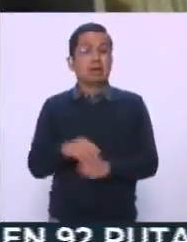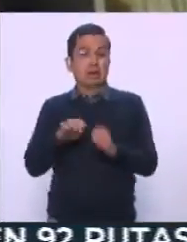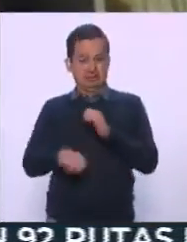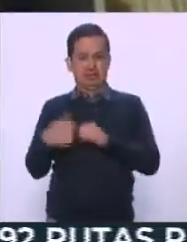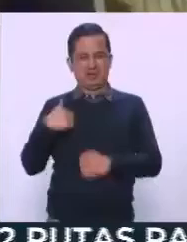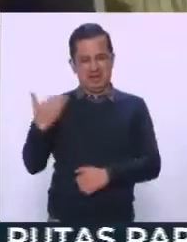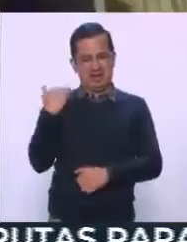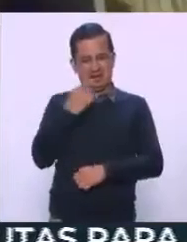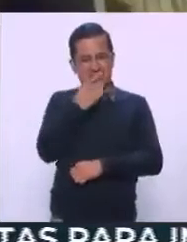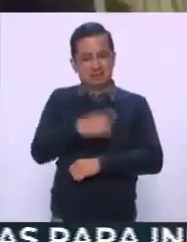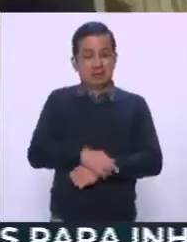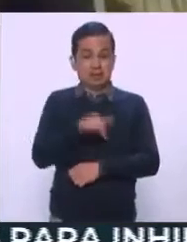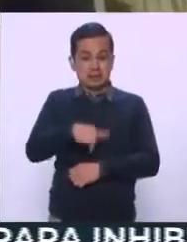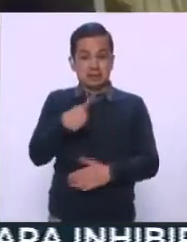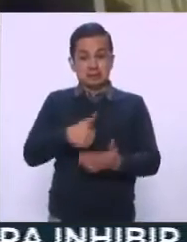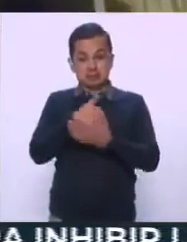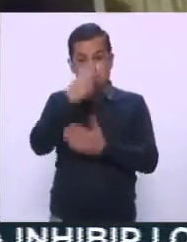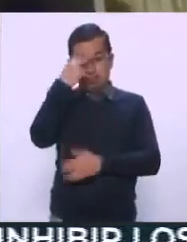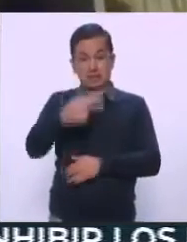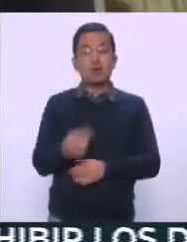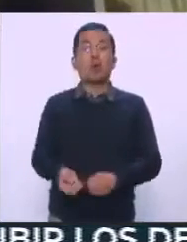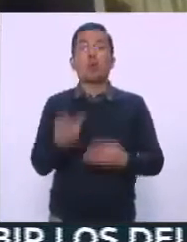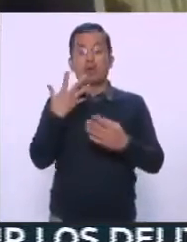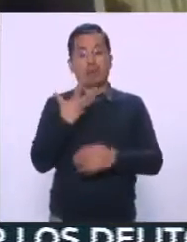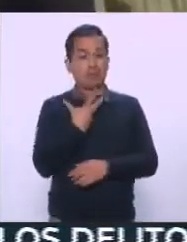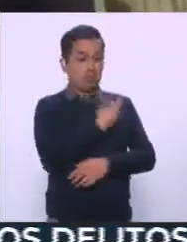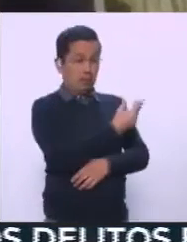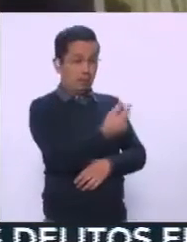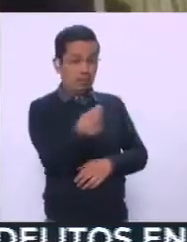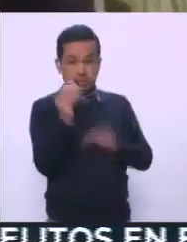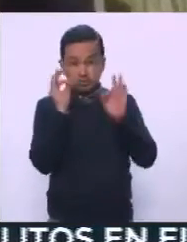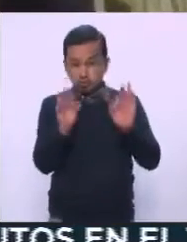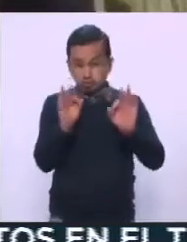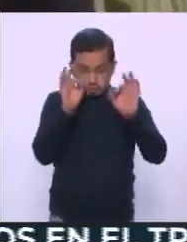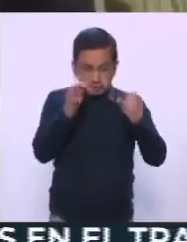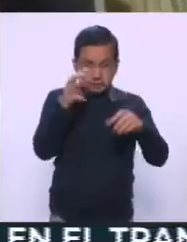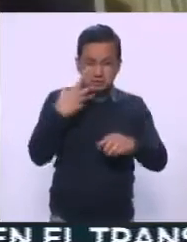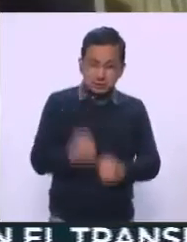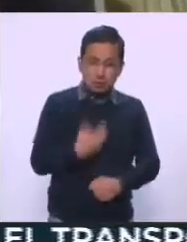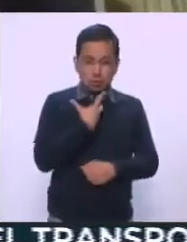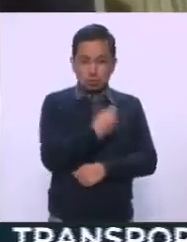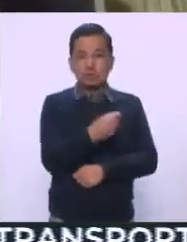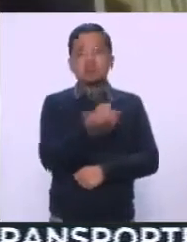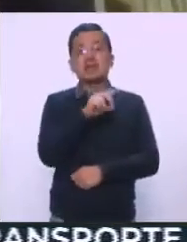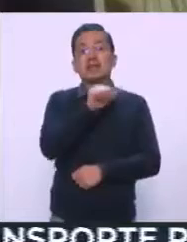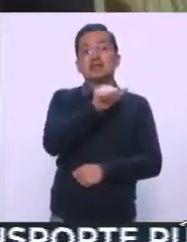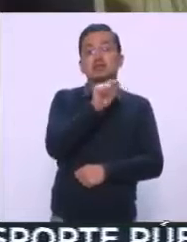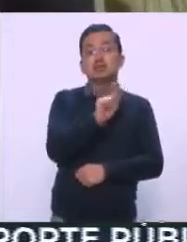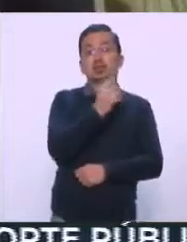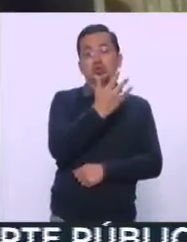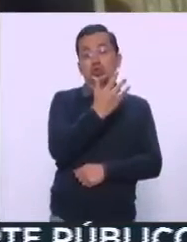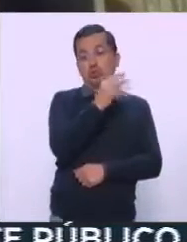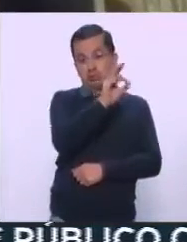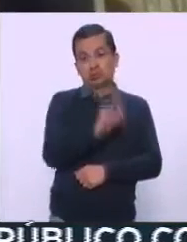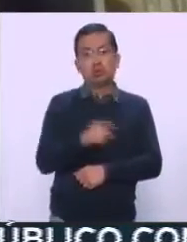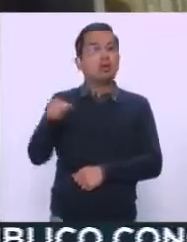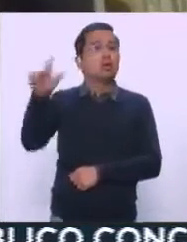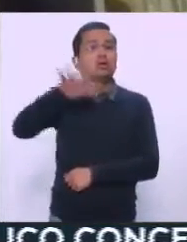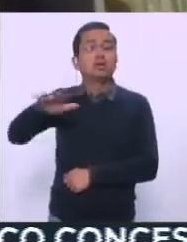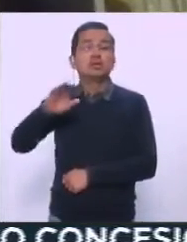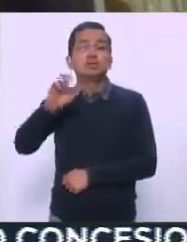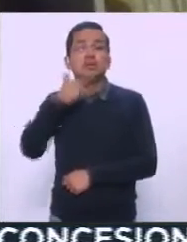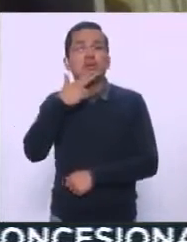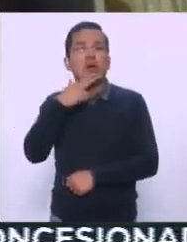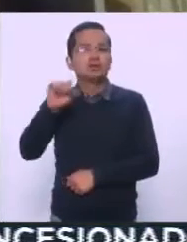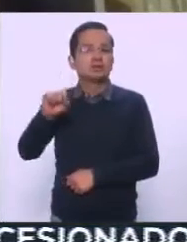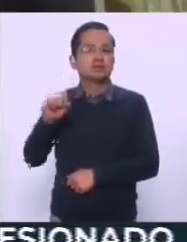mencionábamos. En el caso de la Ciudad de México, el índice de positividad es del 36.5, el más reciente. En Chihuahua es del 62. Pues